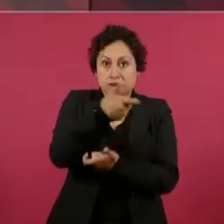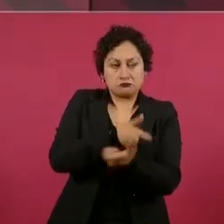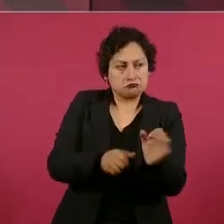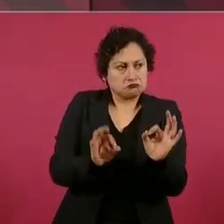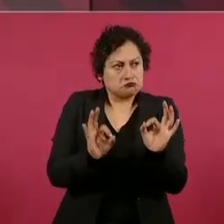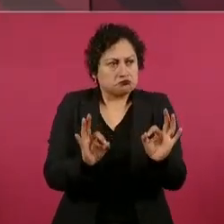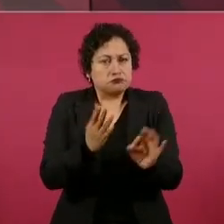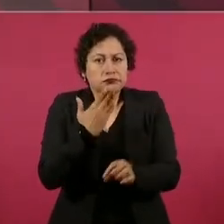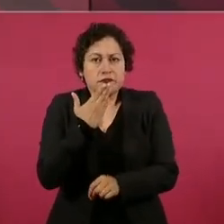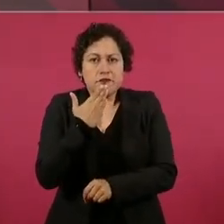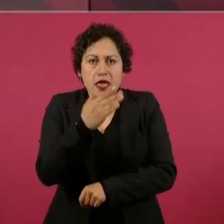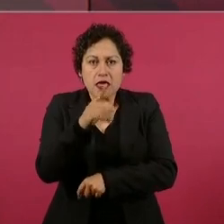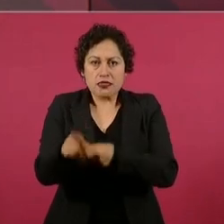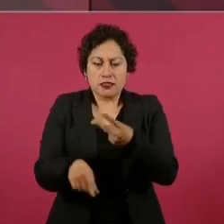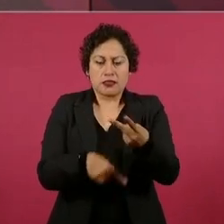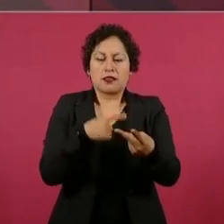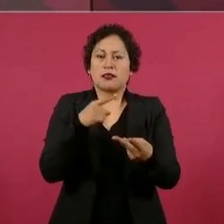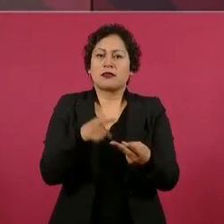hay